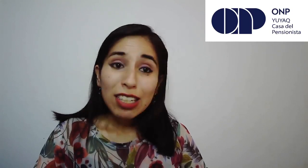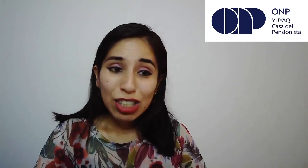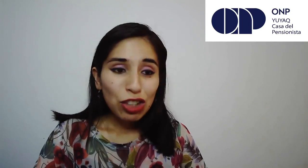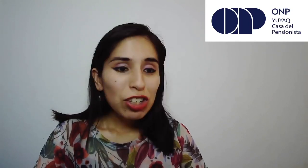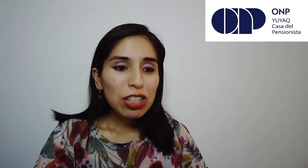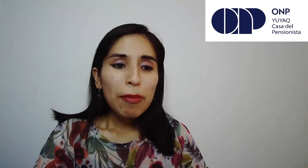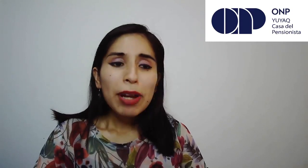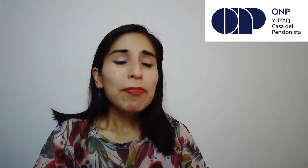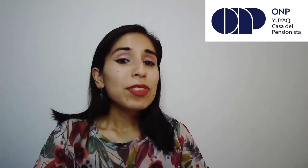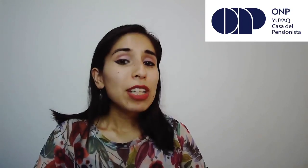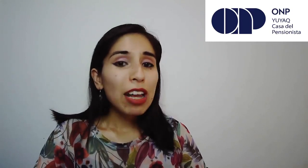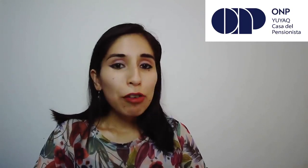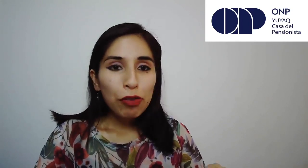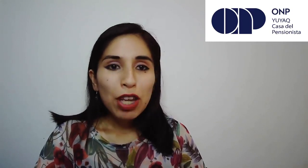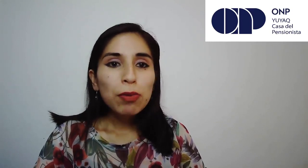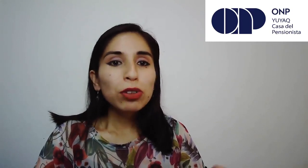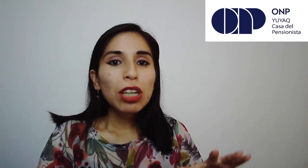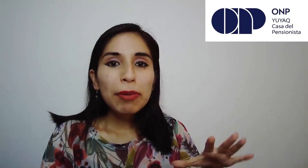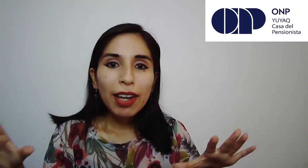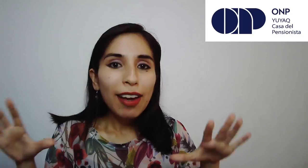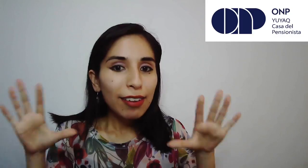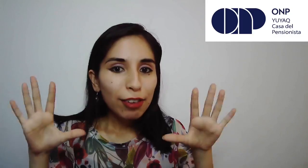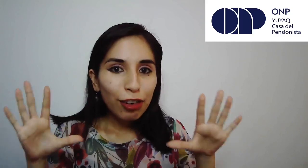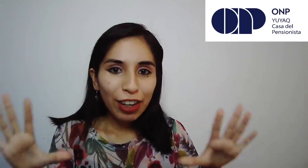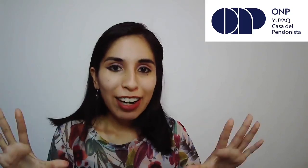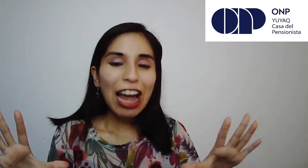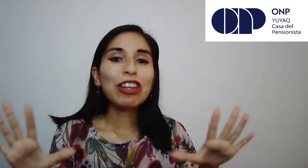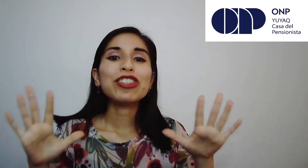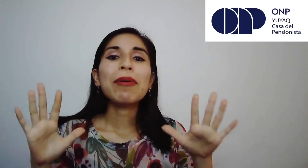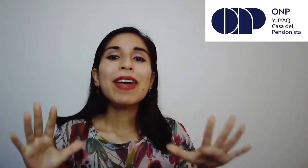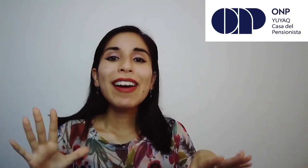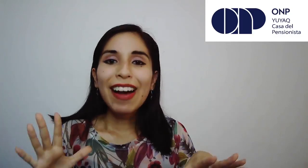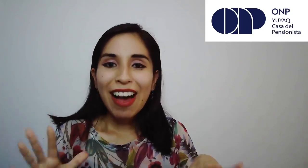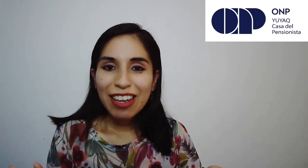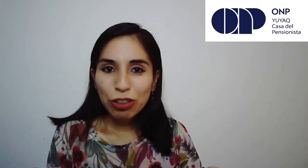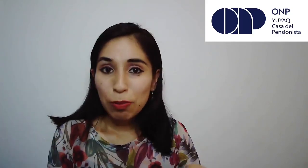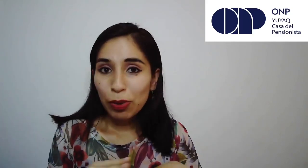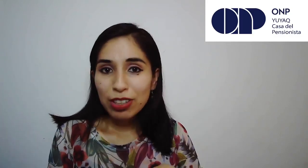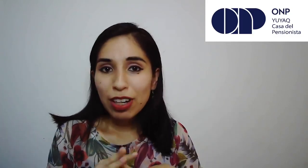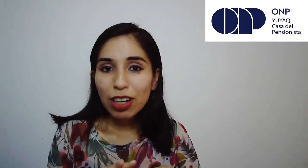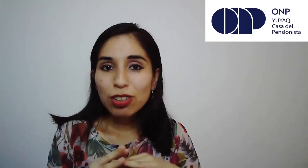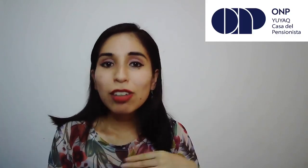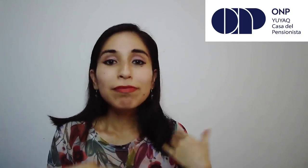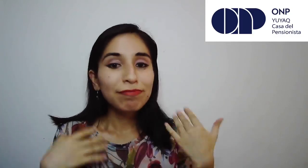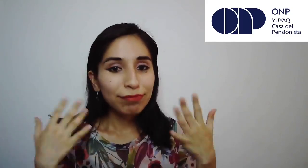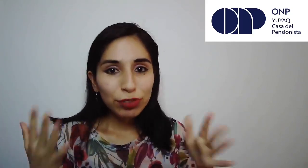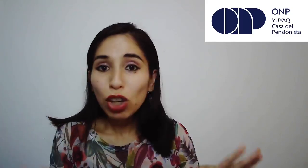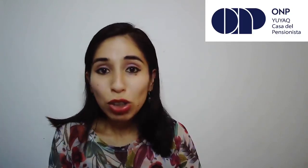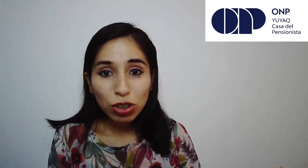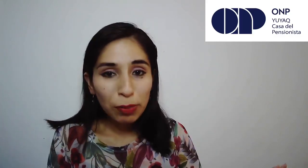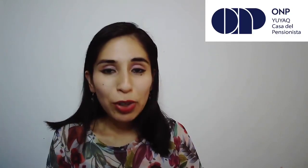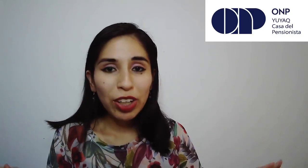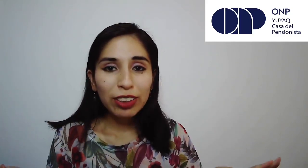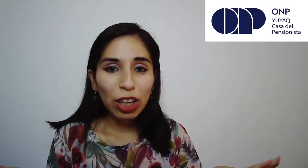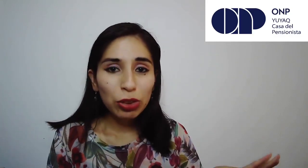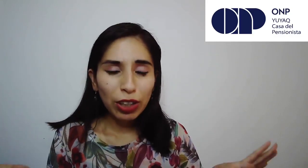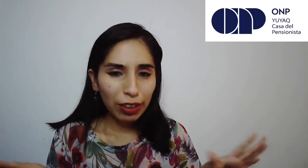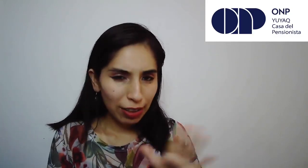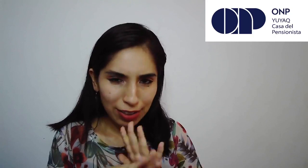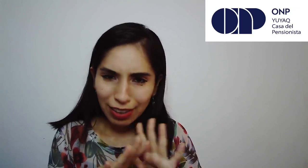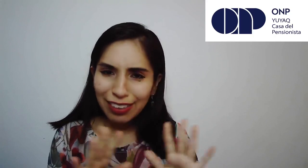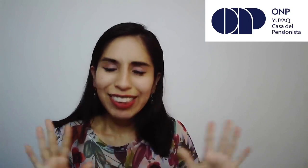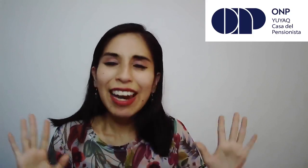sí señor y saber el facebook se había congelado se había caído y por esa razón todos nos hemos conectado